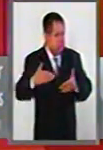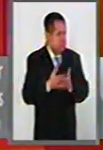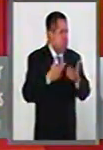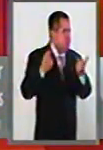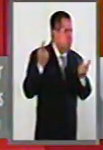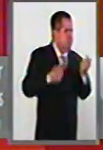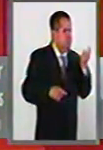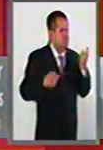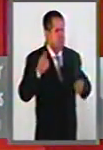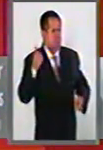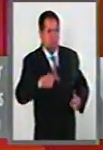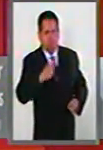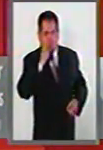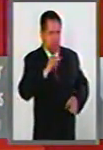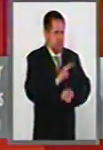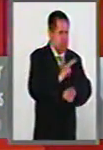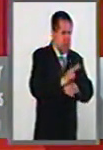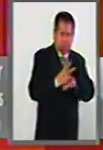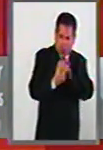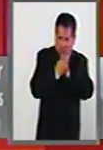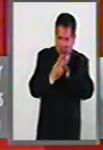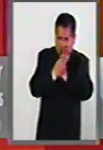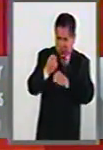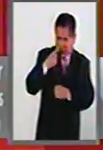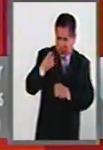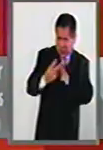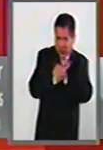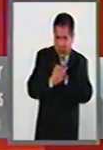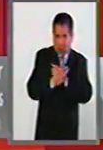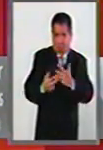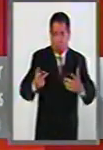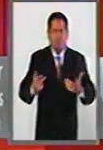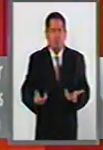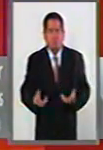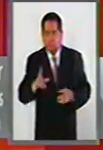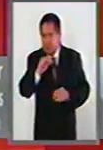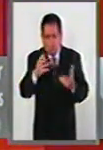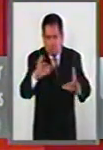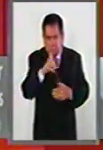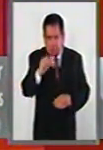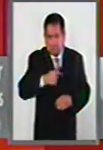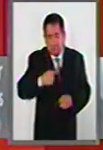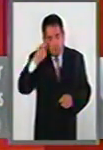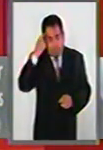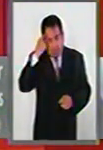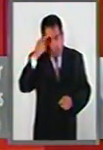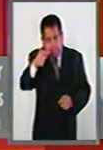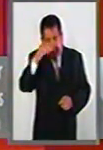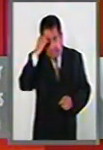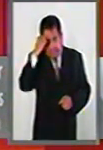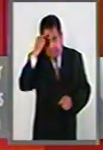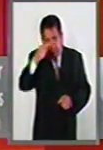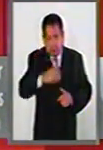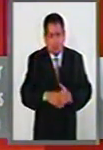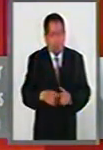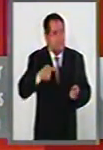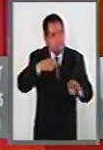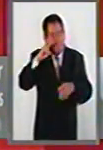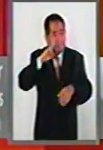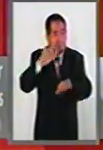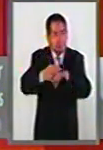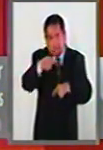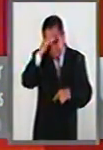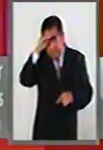en la policía de nosotros mismos. No lo hagan, piensen, ¿verdad?, cuál es su